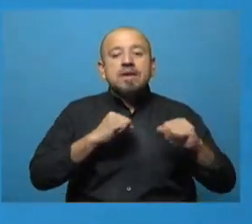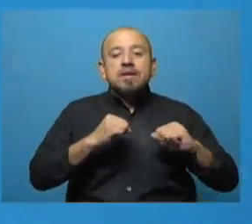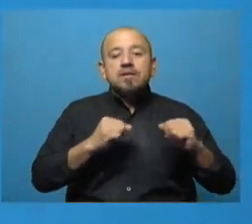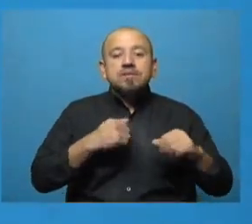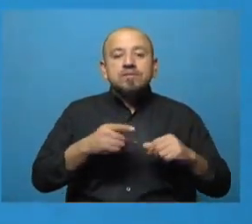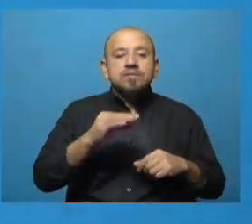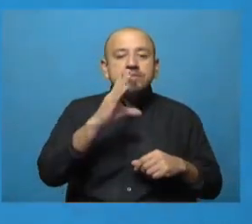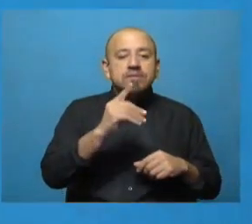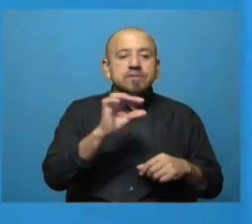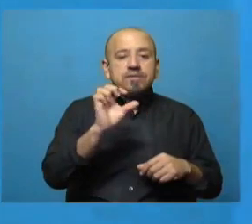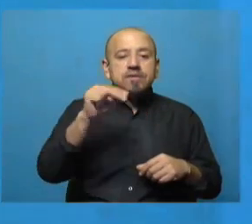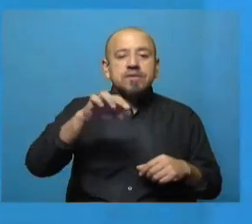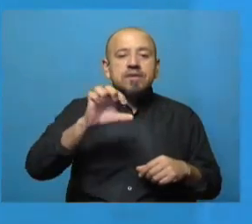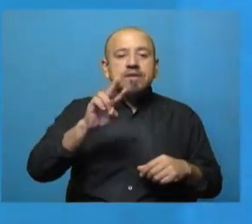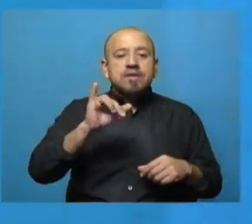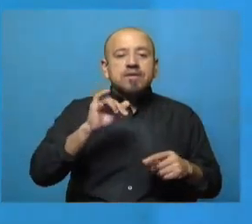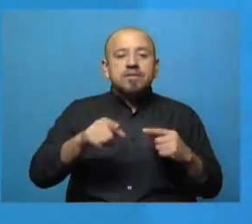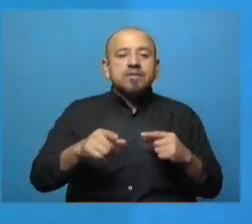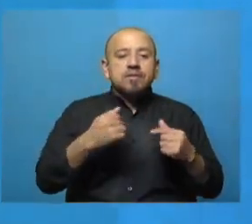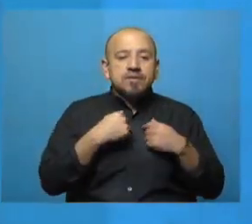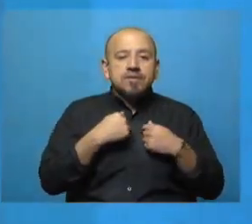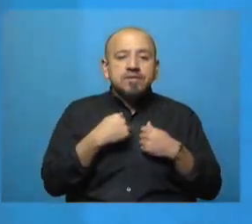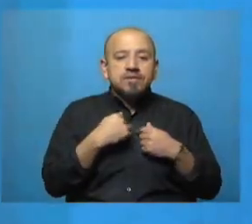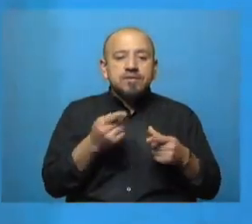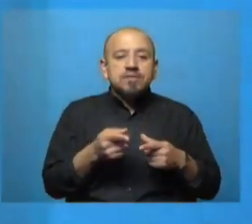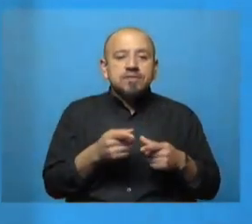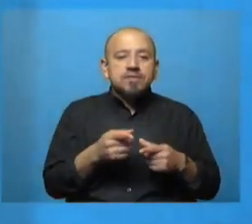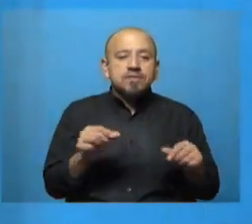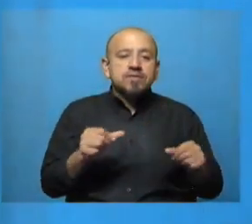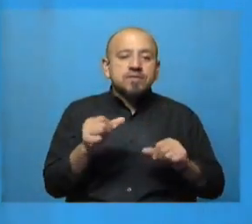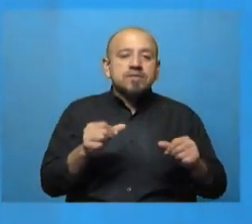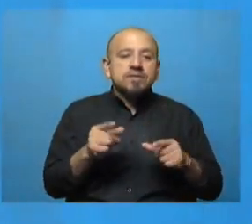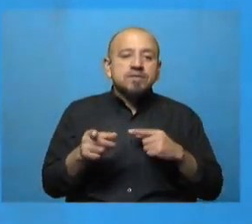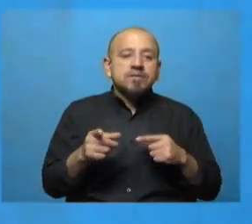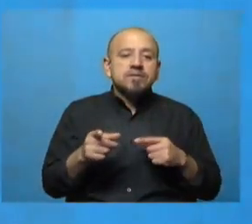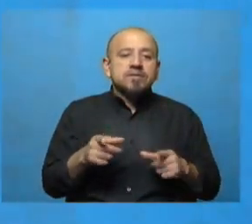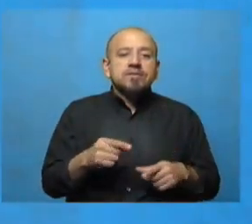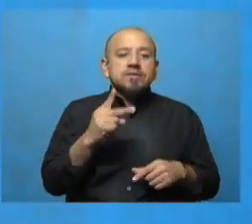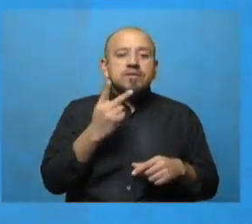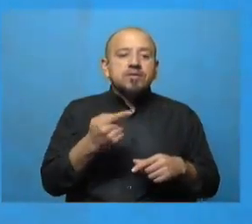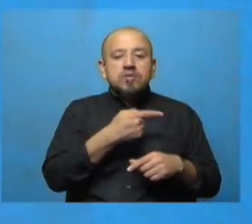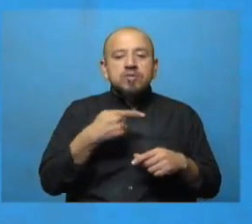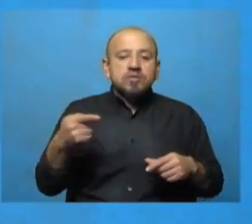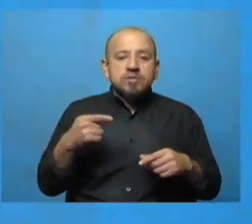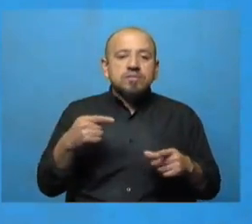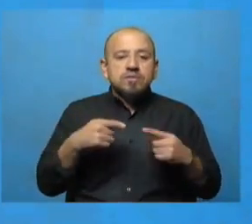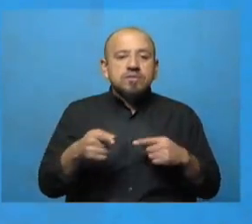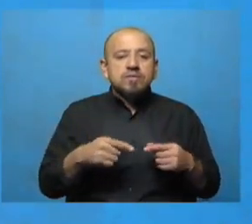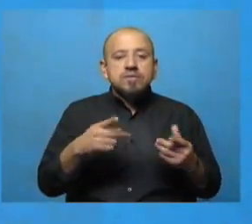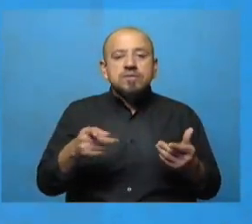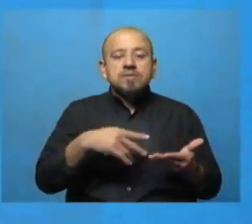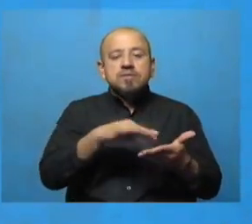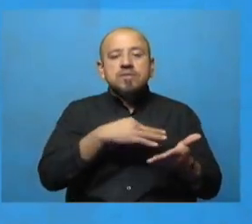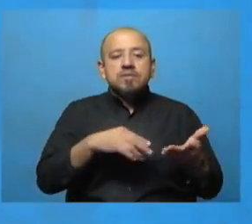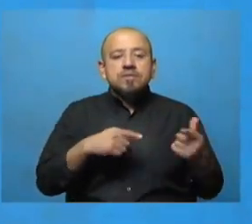flaco de nieve pasó a ser flor de Pillo y yo lo que hacía el Flaco de Navy pero tuvo dos semanas así pasando letras